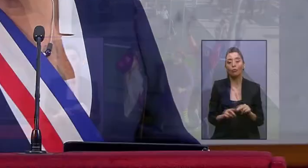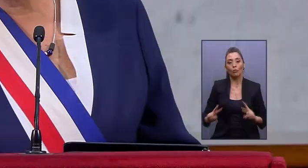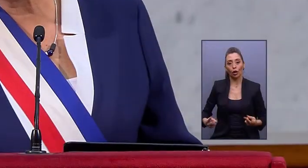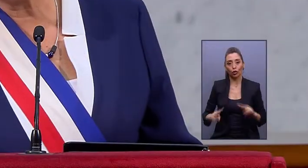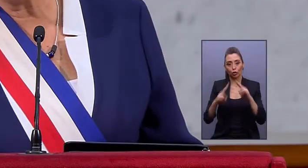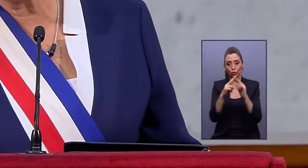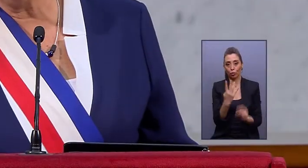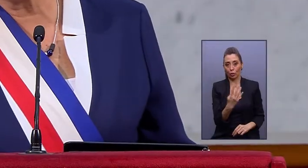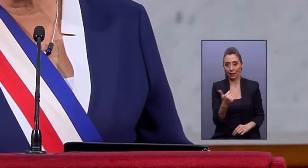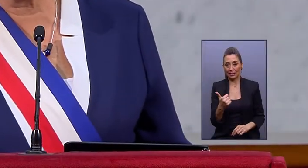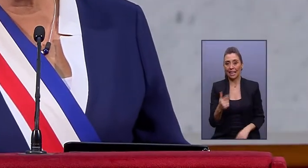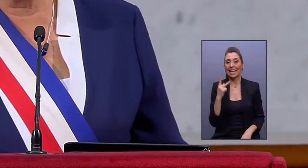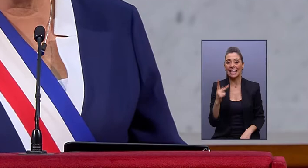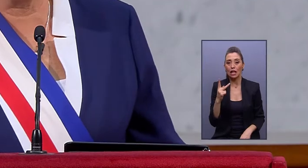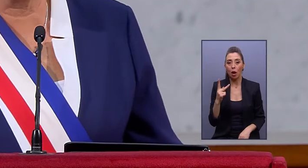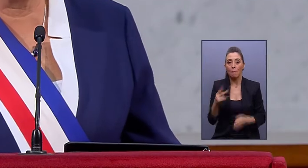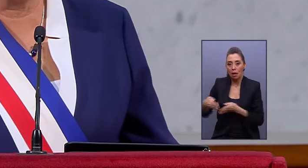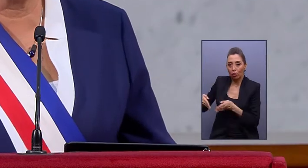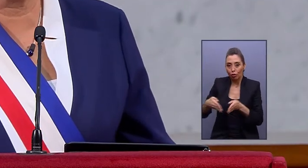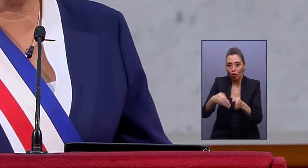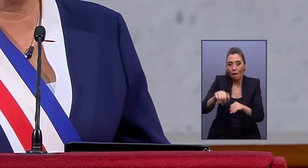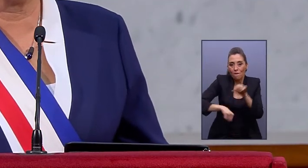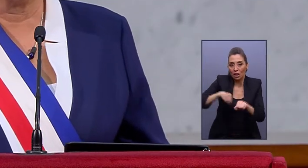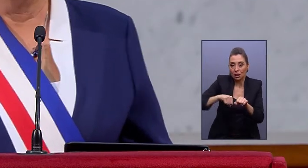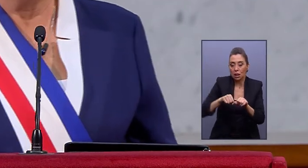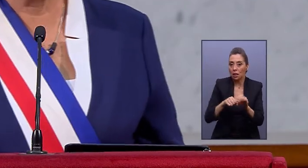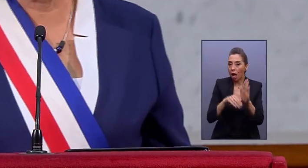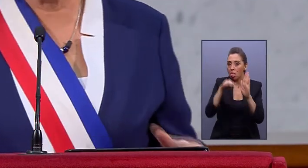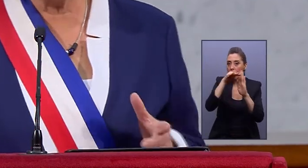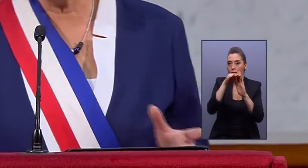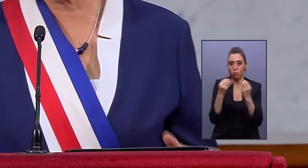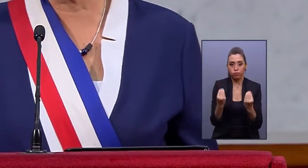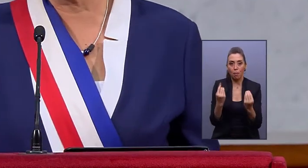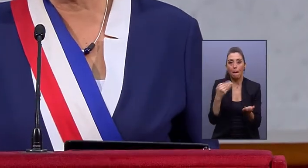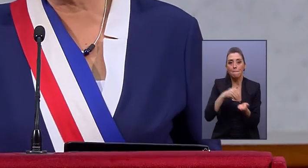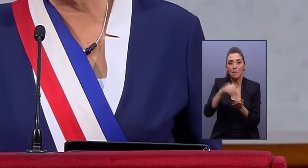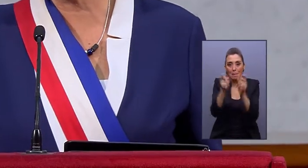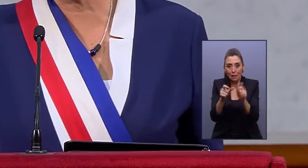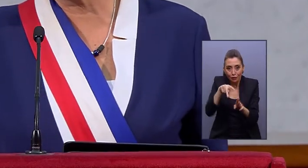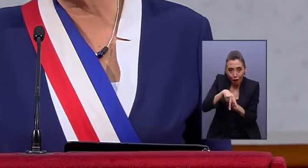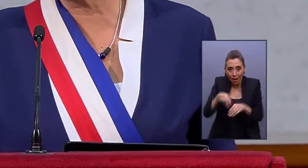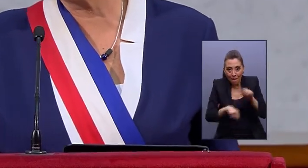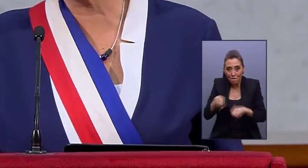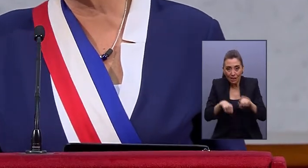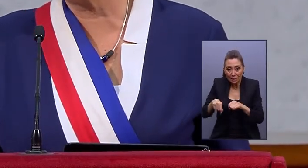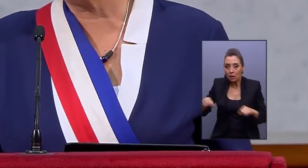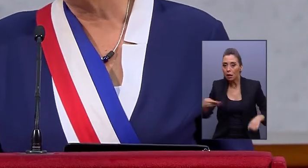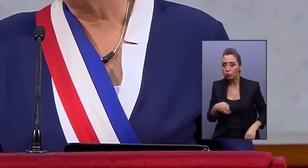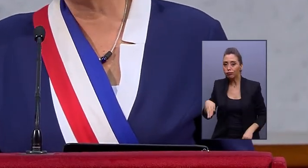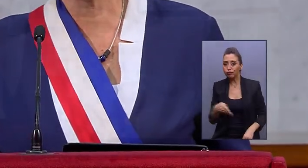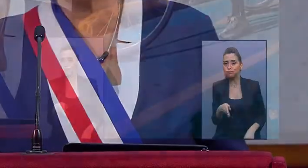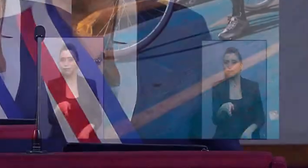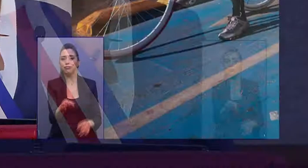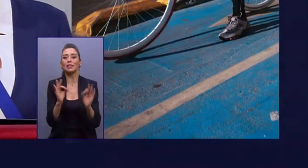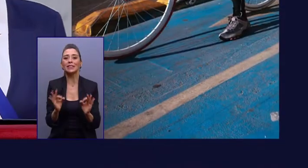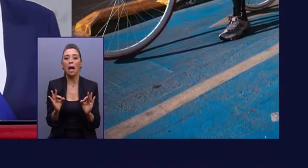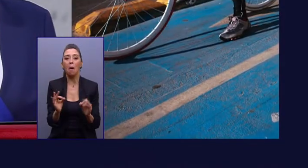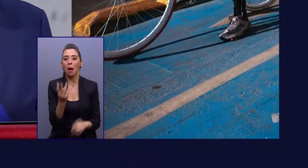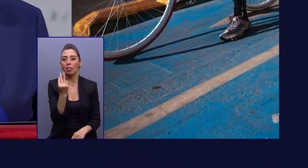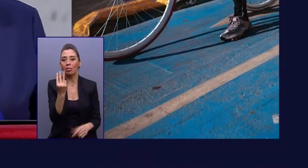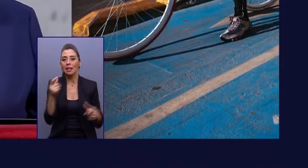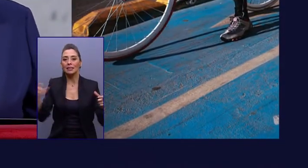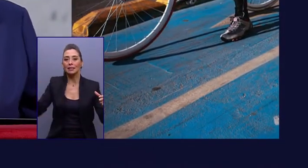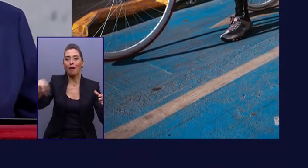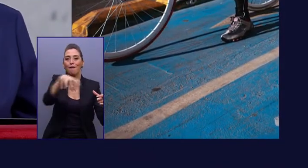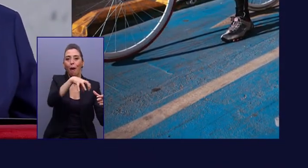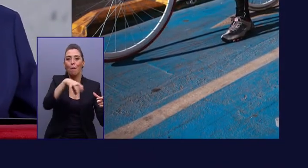construido 46 kilómetros de ciclovías de alto estándar, para que miles de ciclistas puedan transitar de manera segura en 13 comunas de